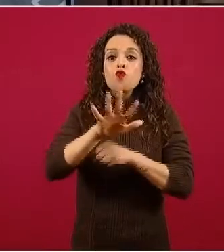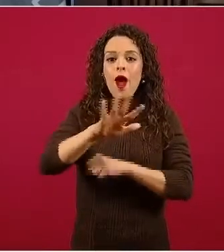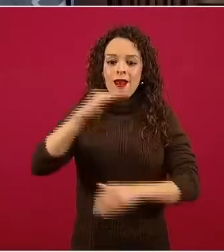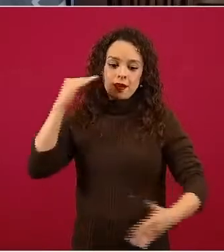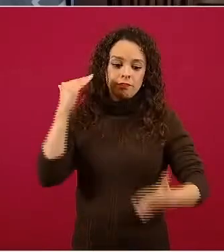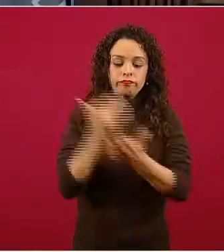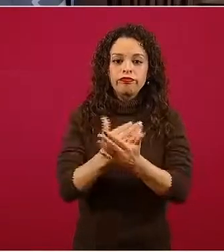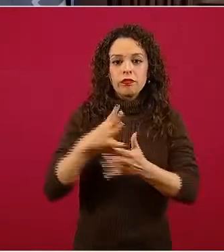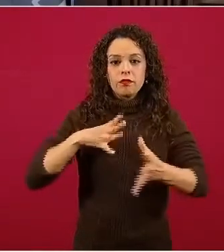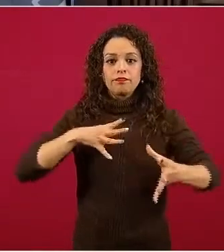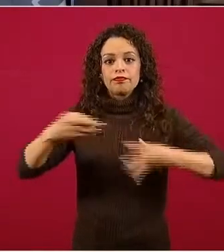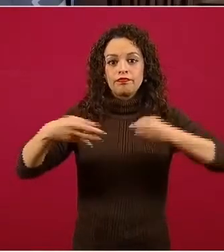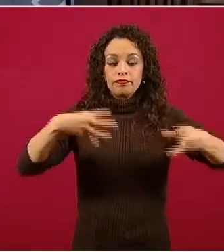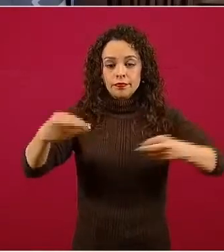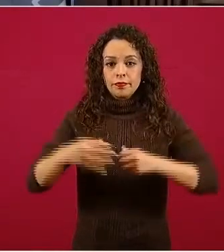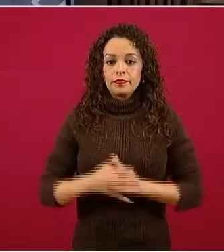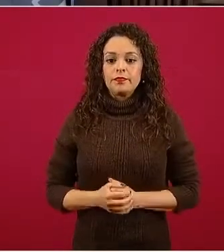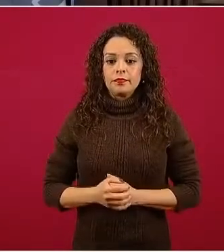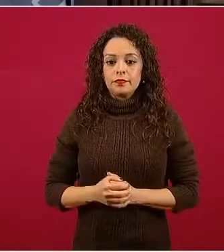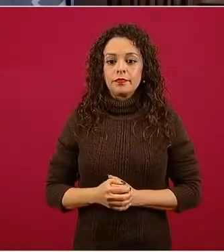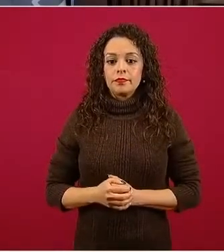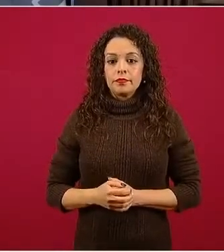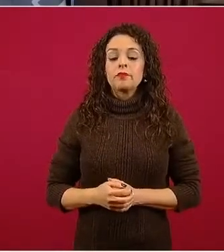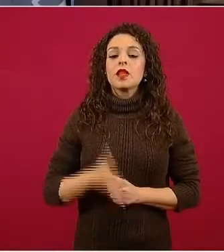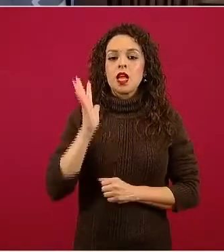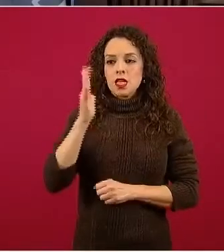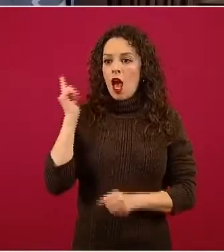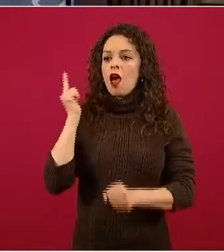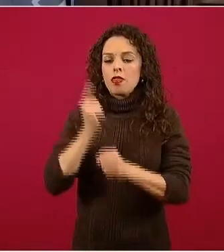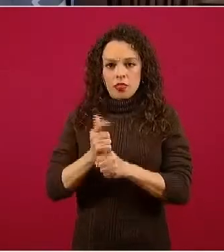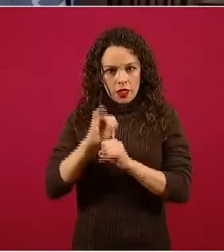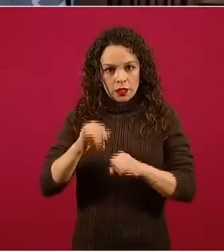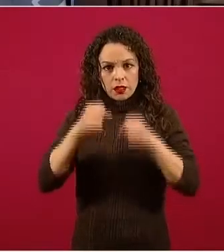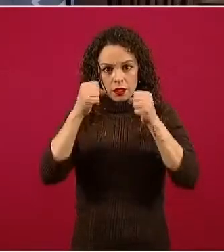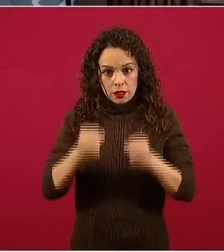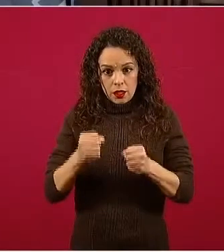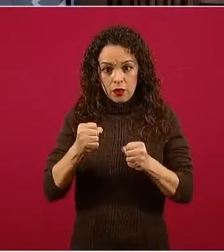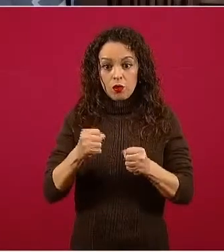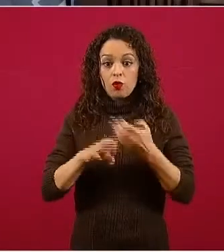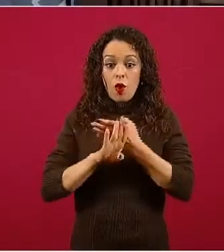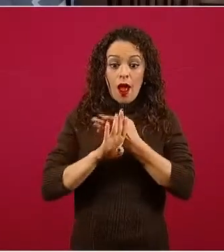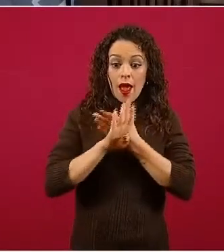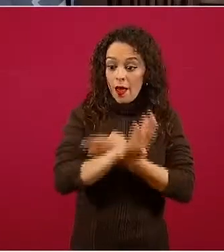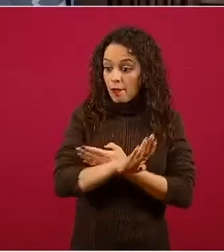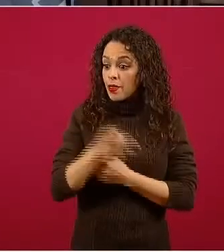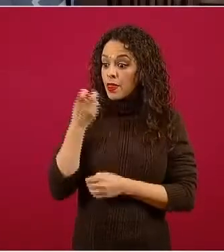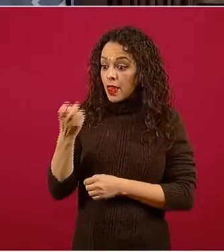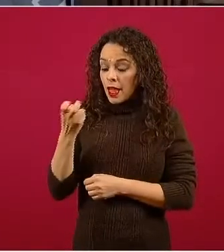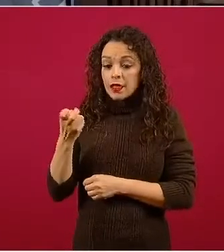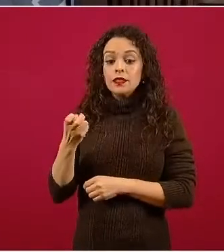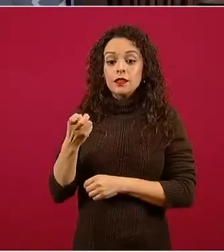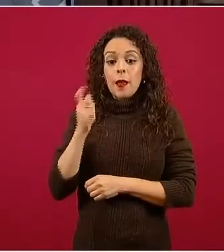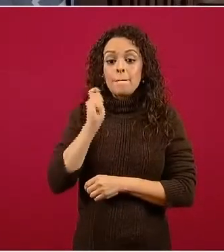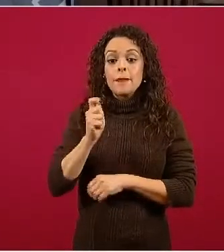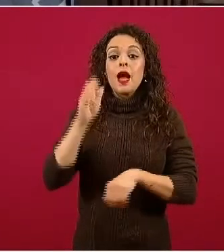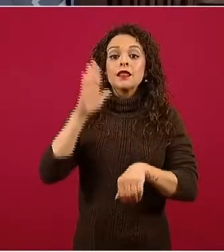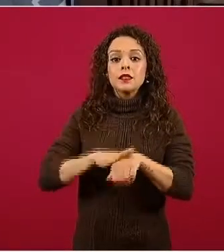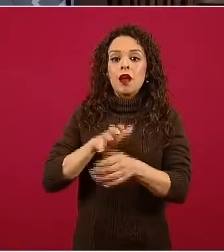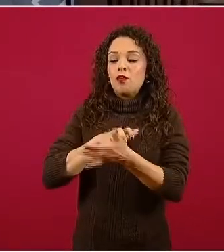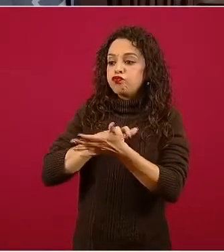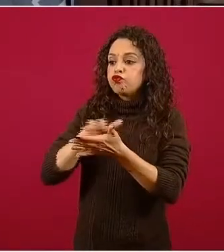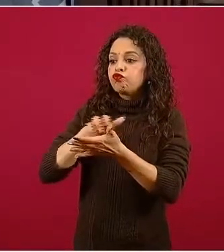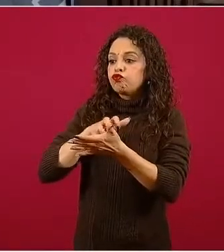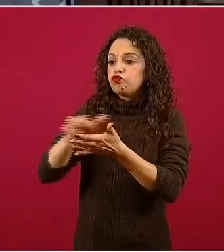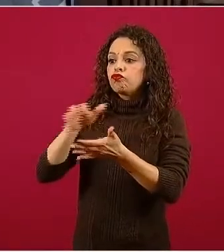que el crecimiento en el número de casos positivos y hospitalizaciones se ha dado principalmente por el aumento en el número